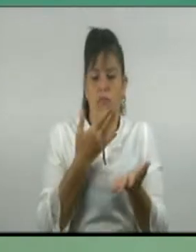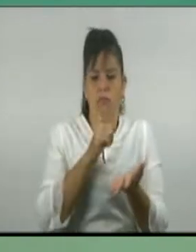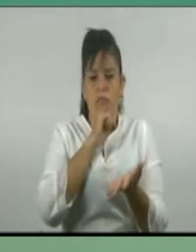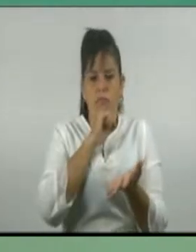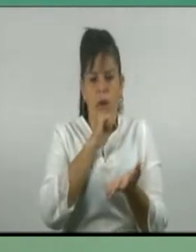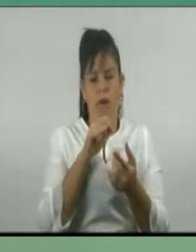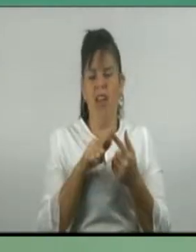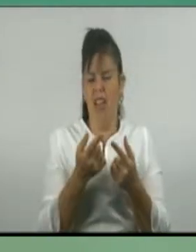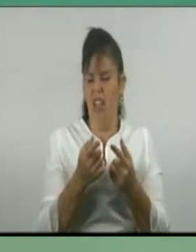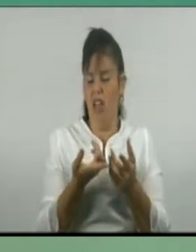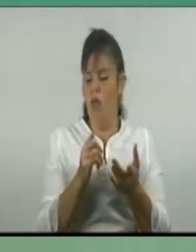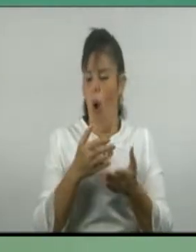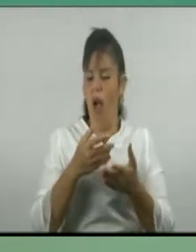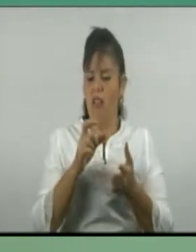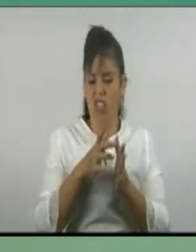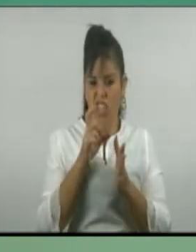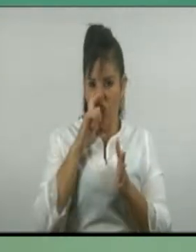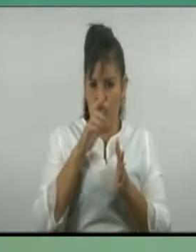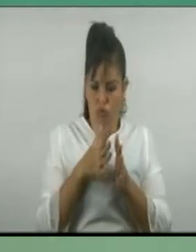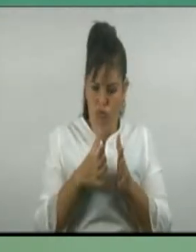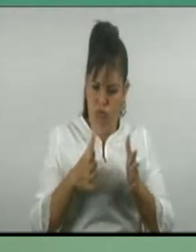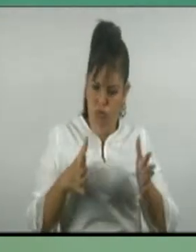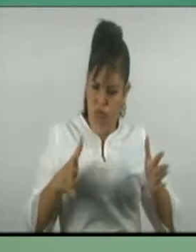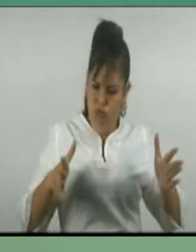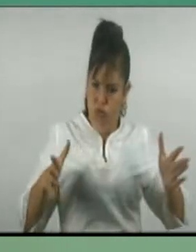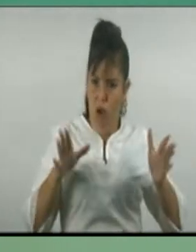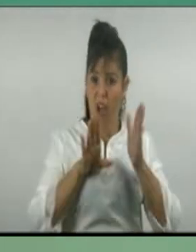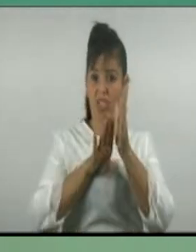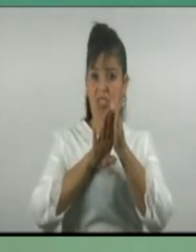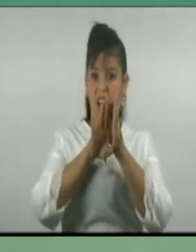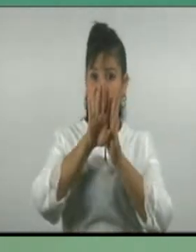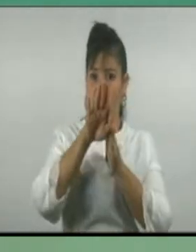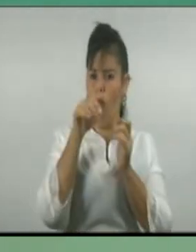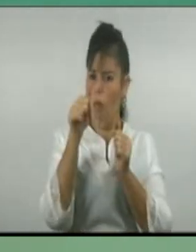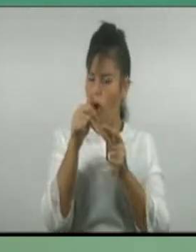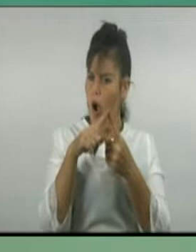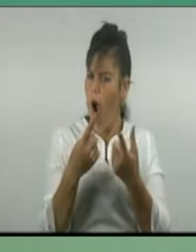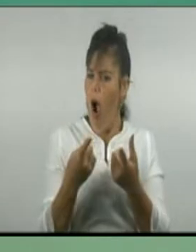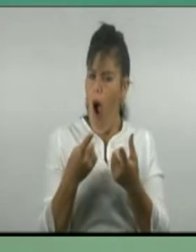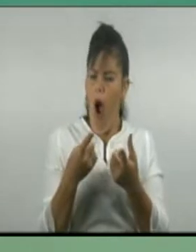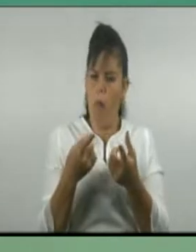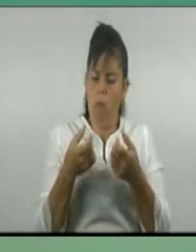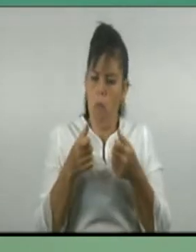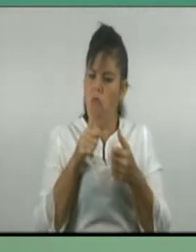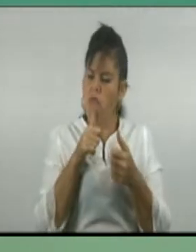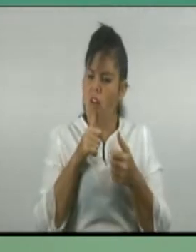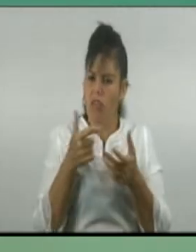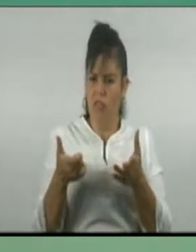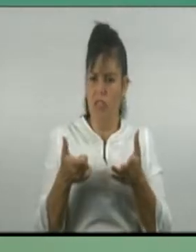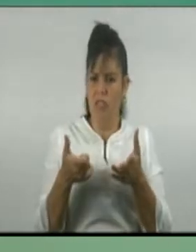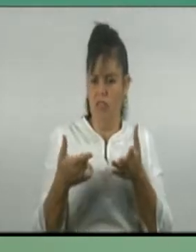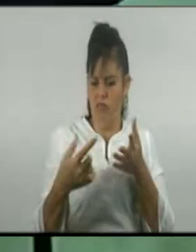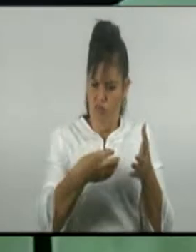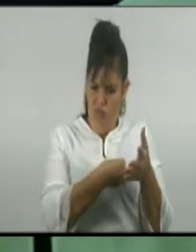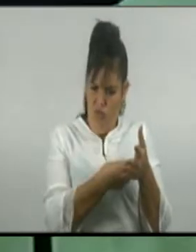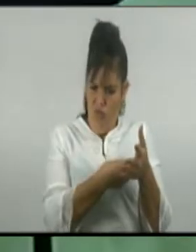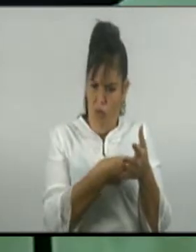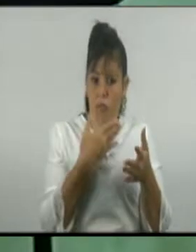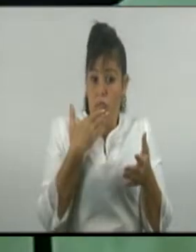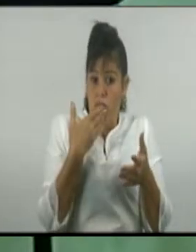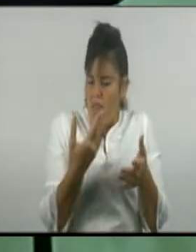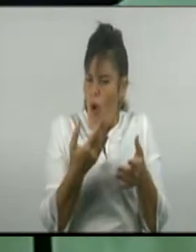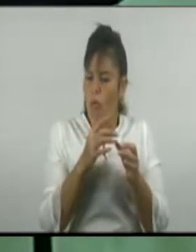y desarrollo del bebé se ejecuta con a una mayor fluidez con una un